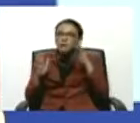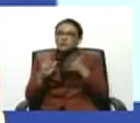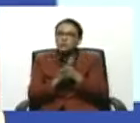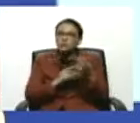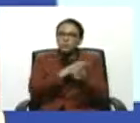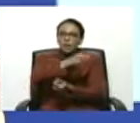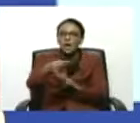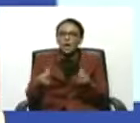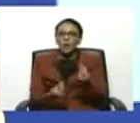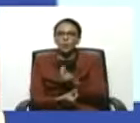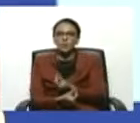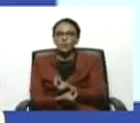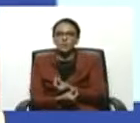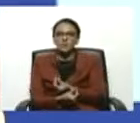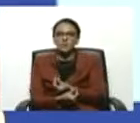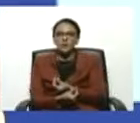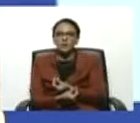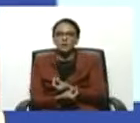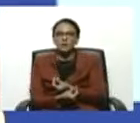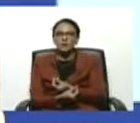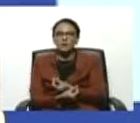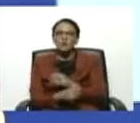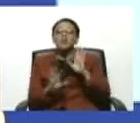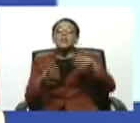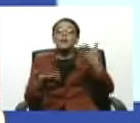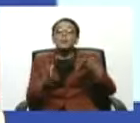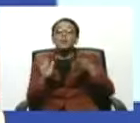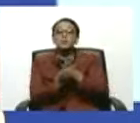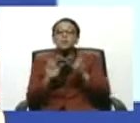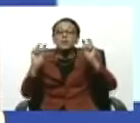china luego está el tema de la